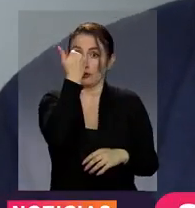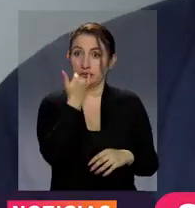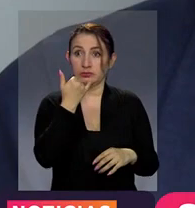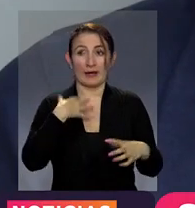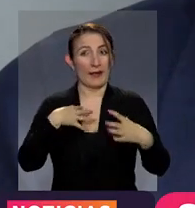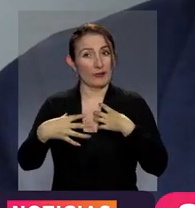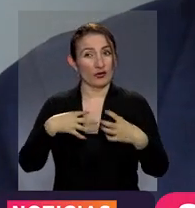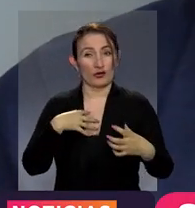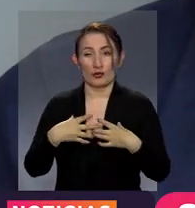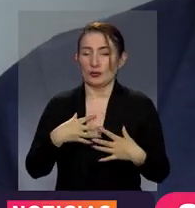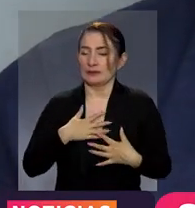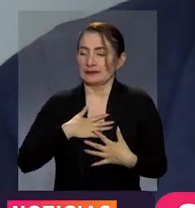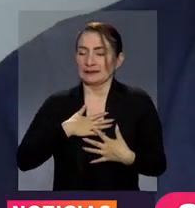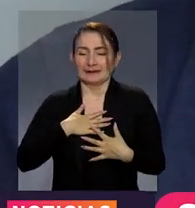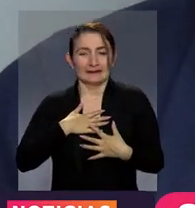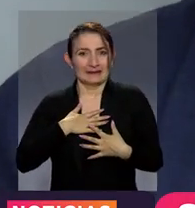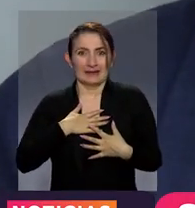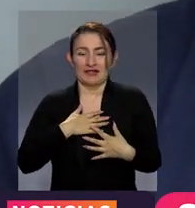actor